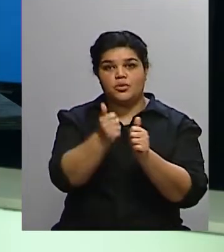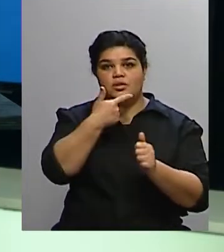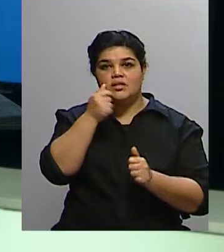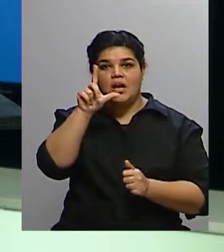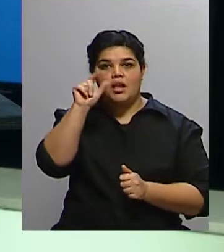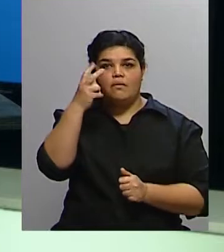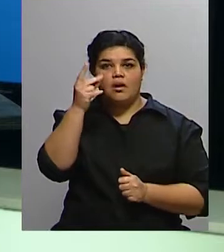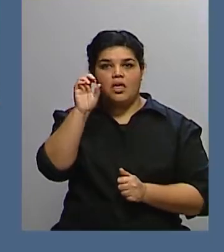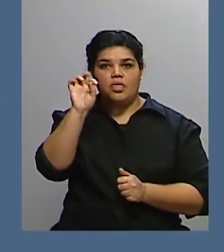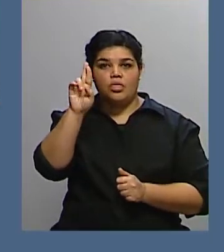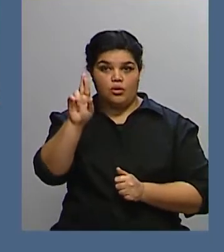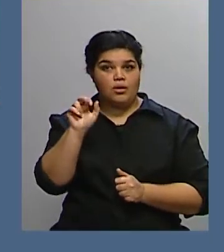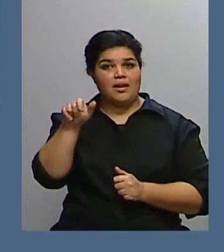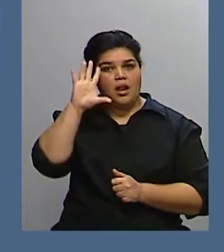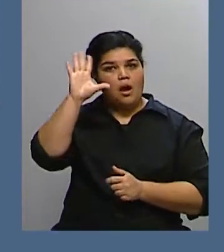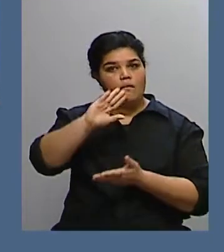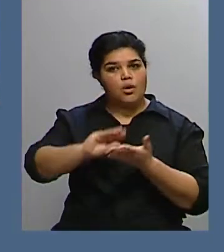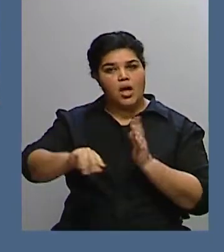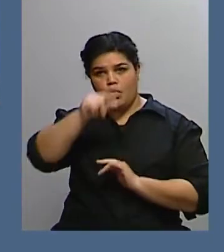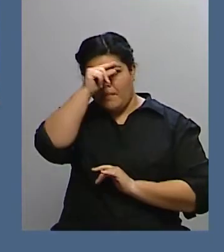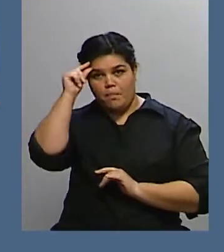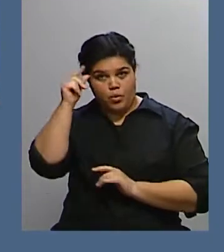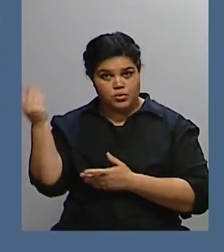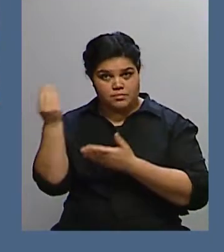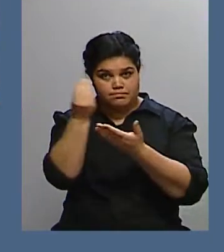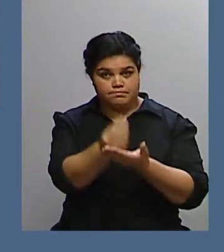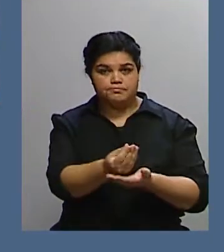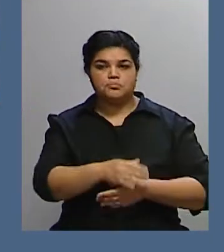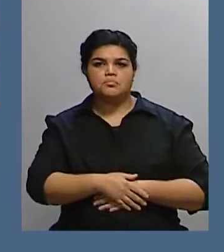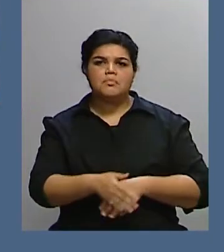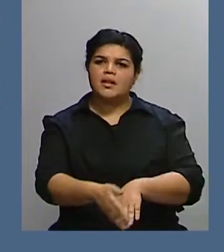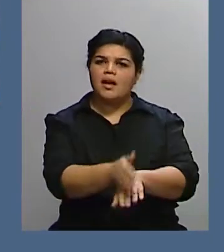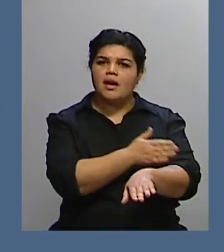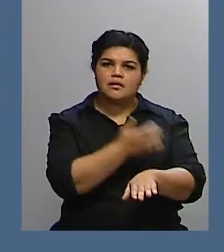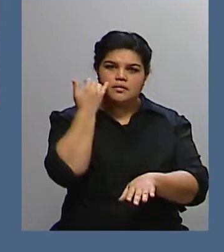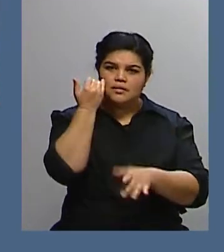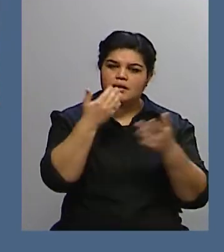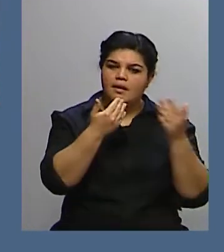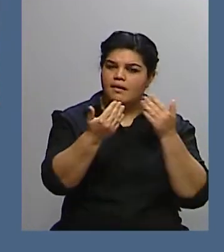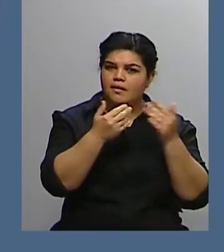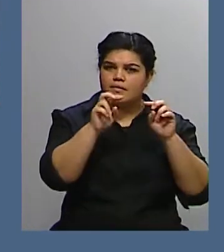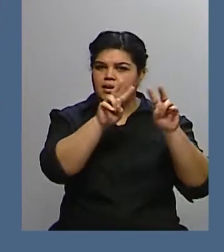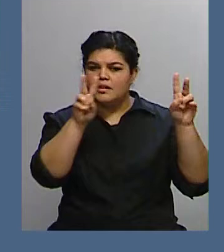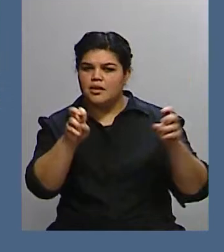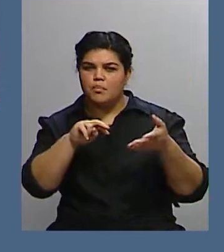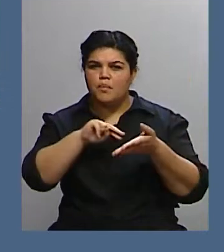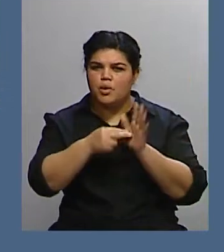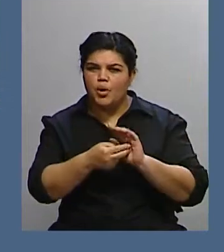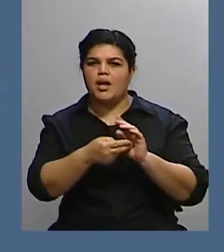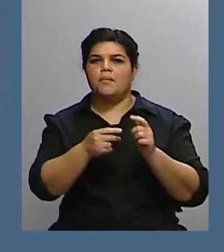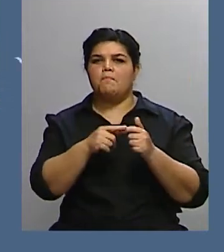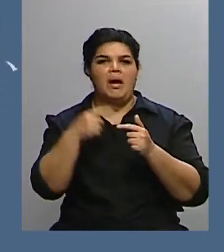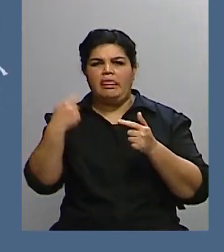abogado mapuche. Salvador, ahora continuando lo que veníamos hablando en relación a los motivos del conflicto, los hechos